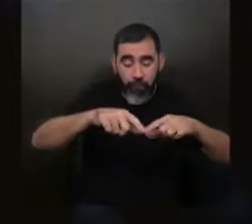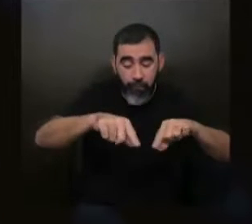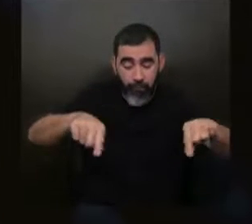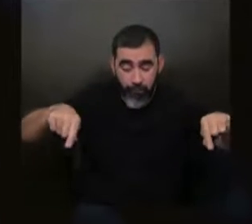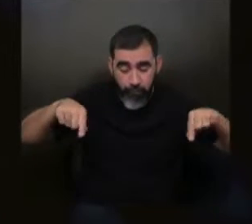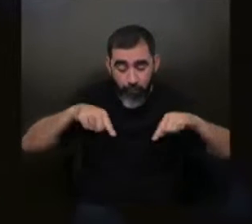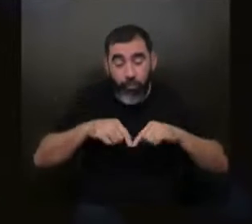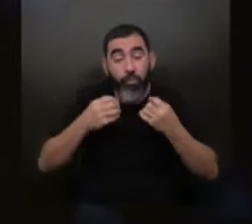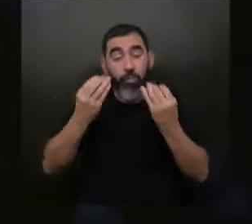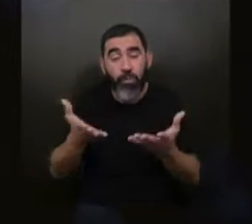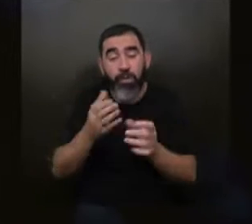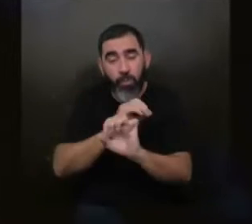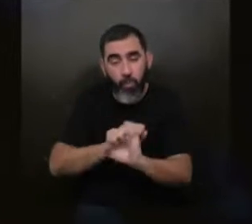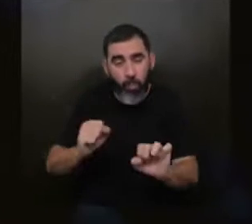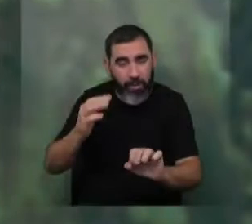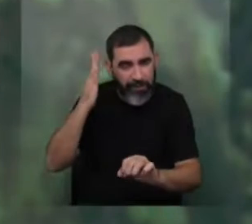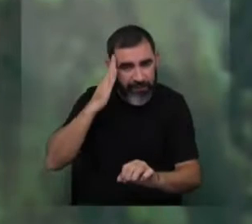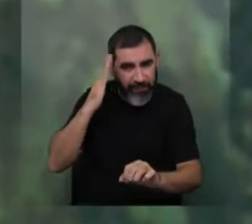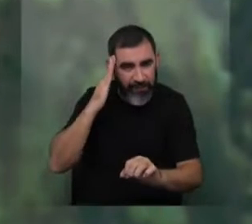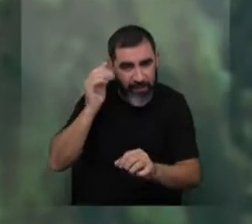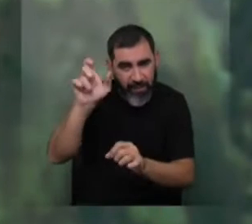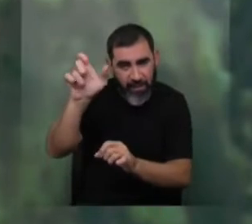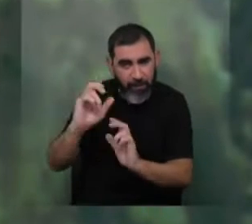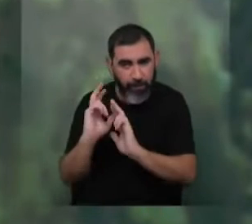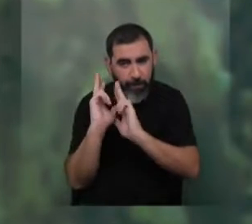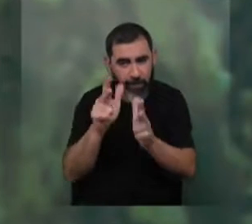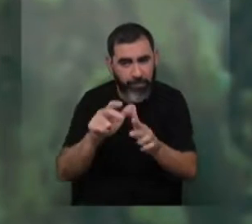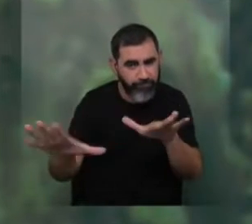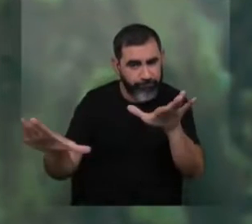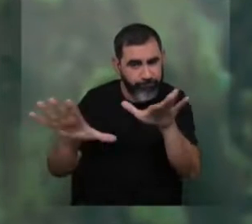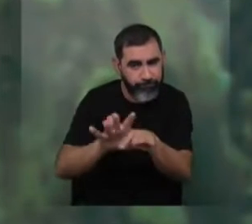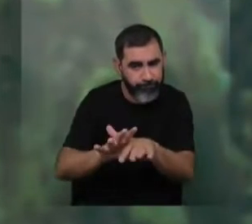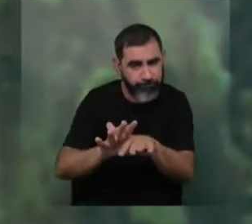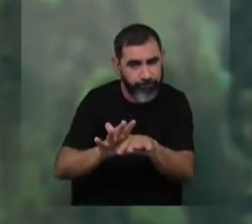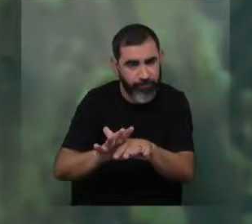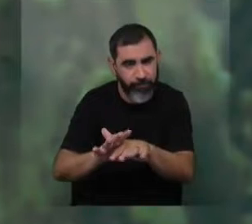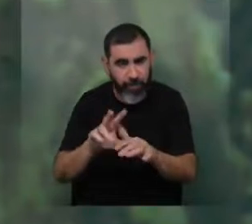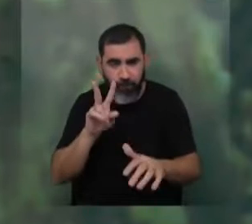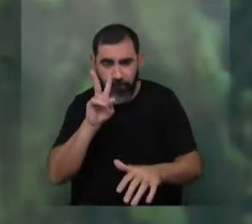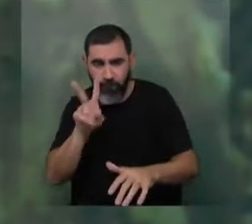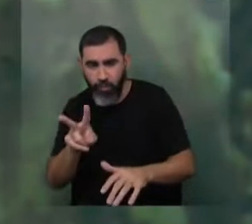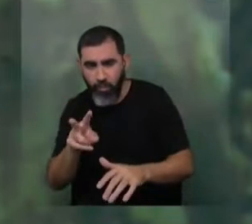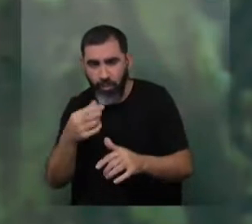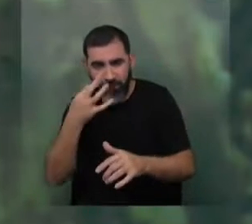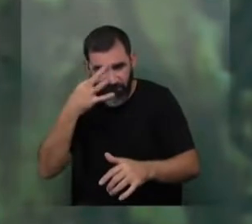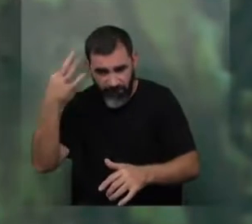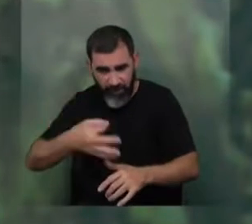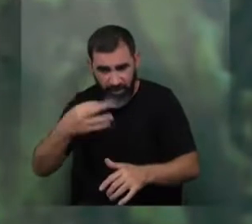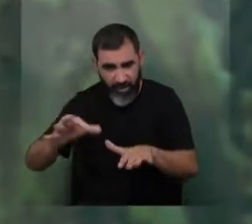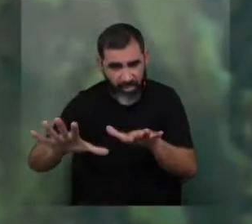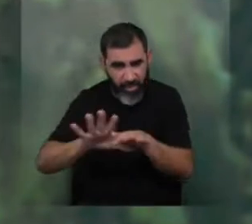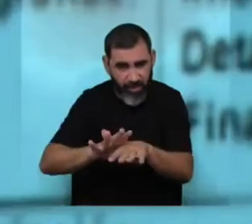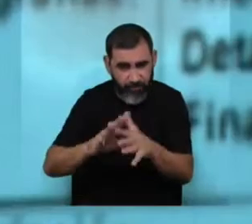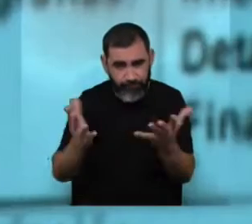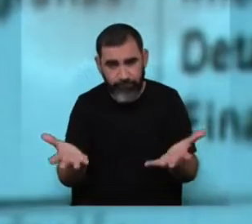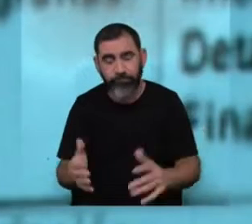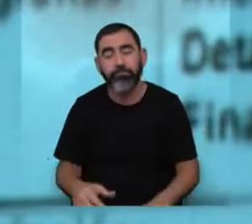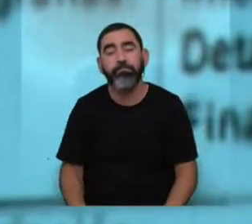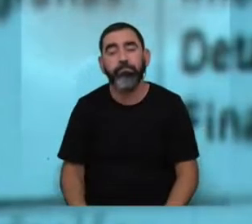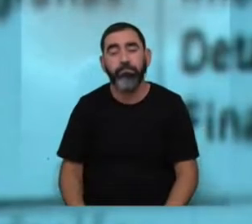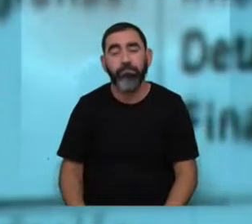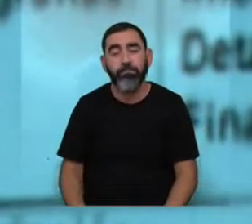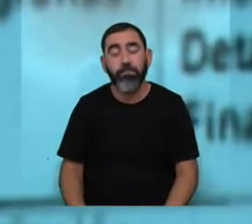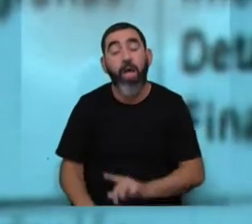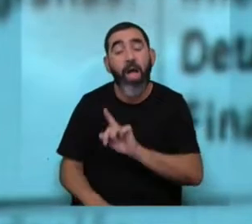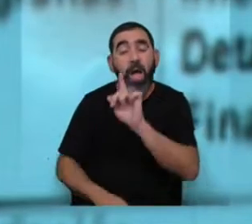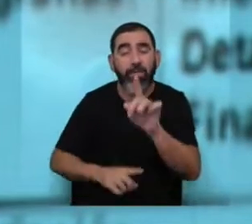a través de esa foto aérea nosotros podemos ver si las cosas que esta persona dice o que vio o que pueden haber pasado realmente se condice con la realidad. También hay